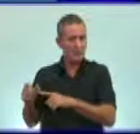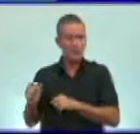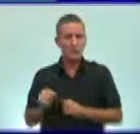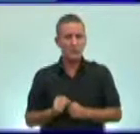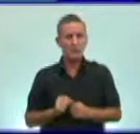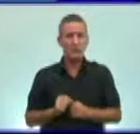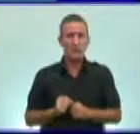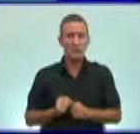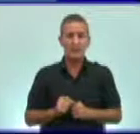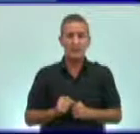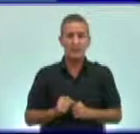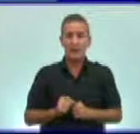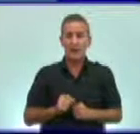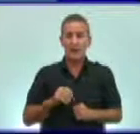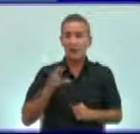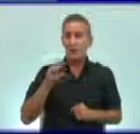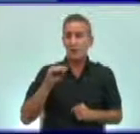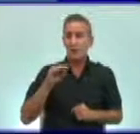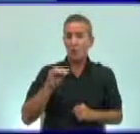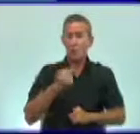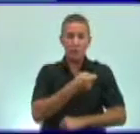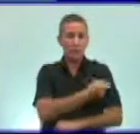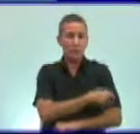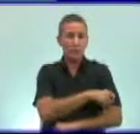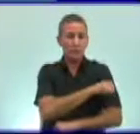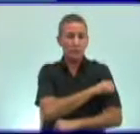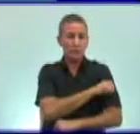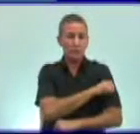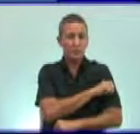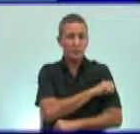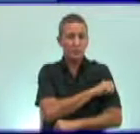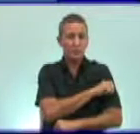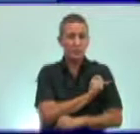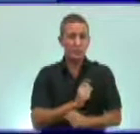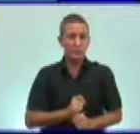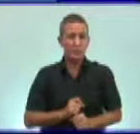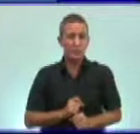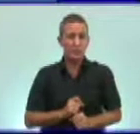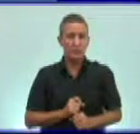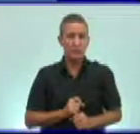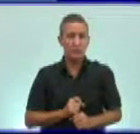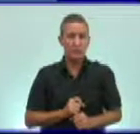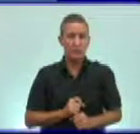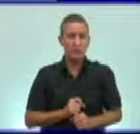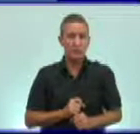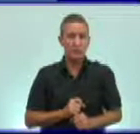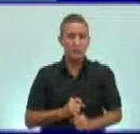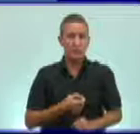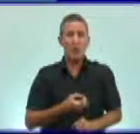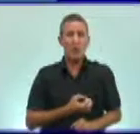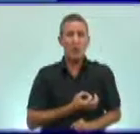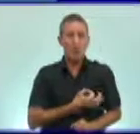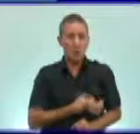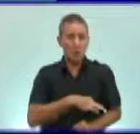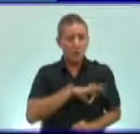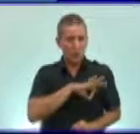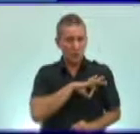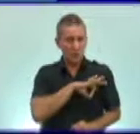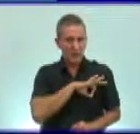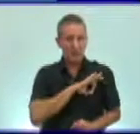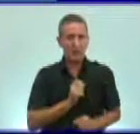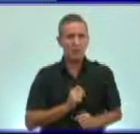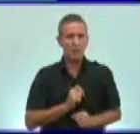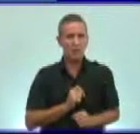opinión pública por parte de los derrotados. ¿Quiénes son los derrotados? Los españoles. Por parte de los círculos hegemónicos. ¿Quiénes son?